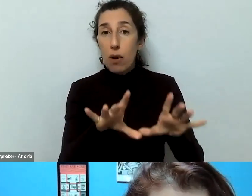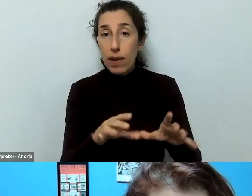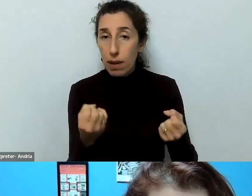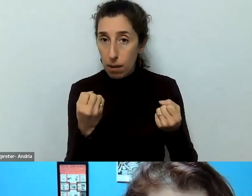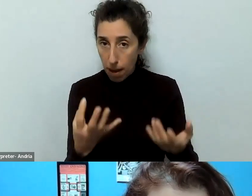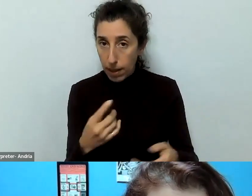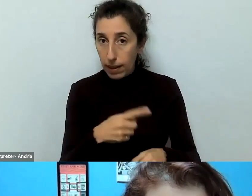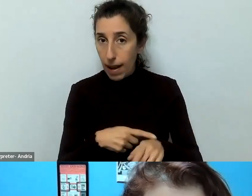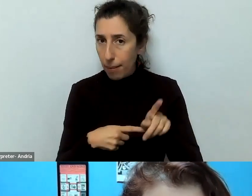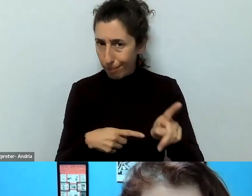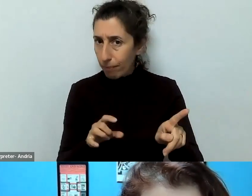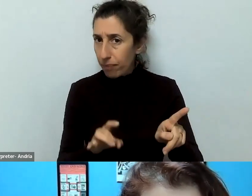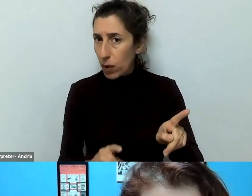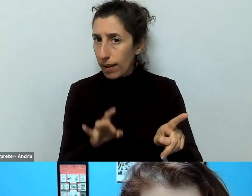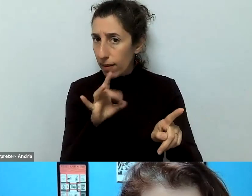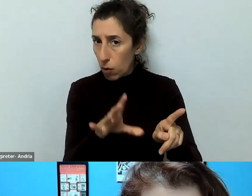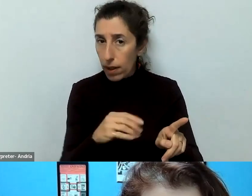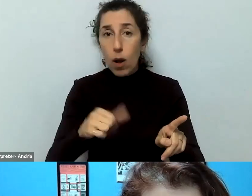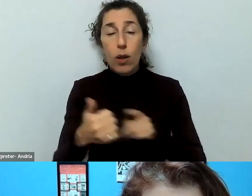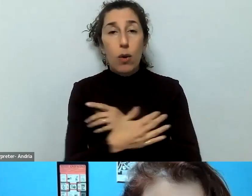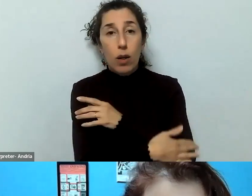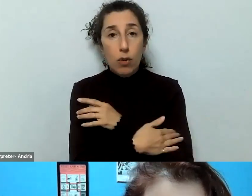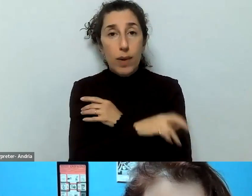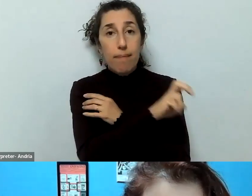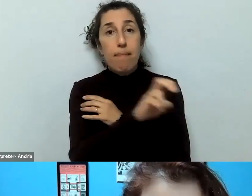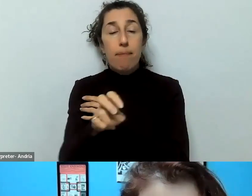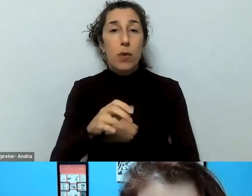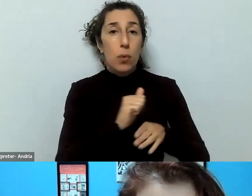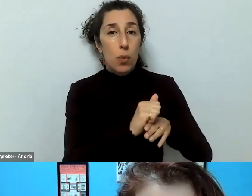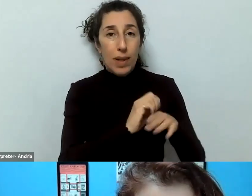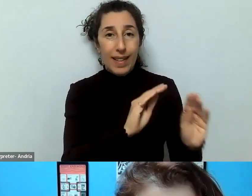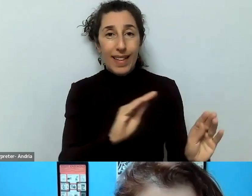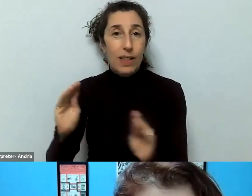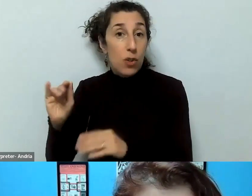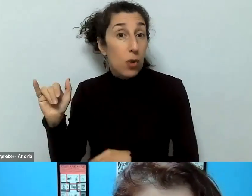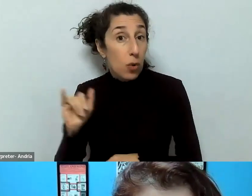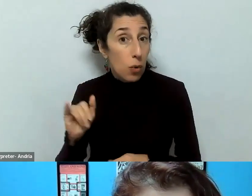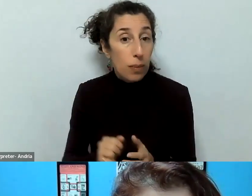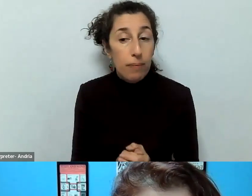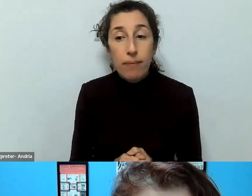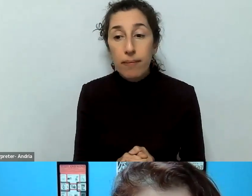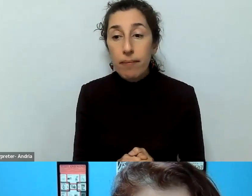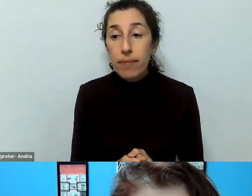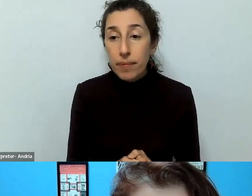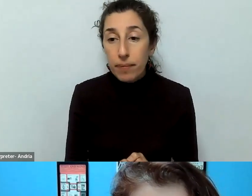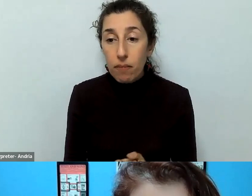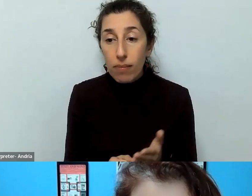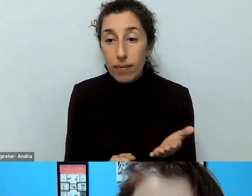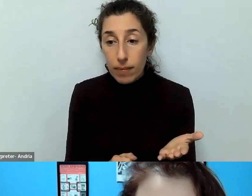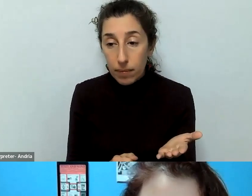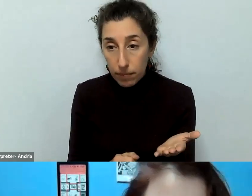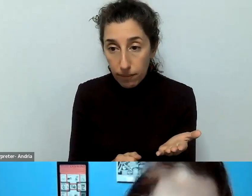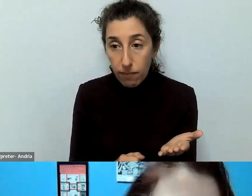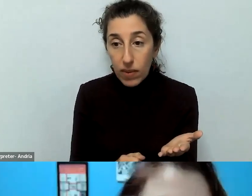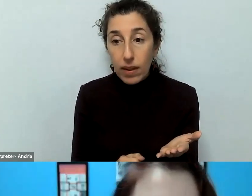modalidades de diferentes lugares donde quieran hablar de estos cambios y posibilidades. También hay